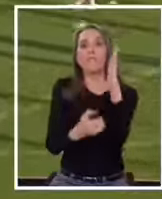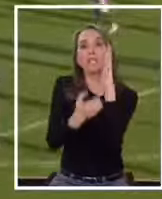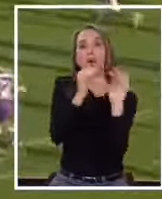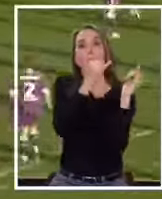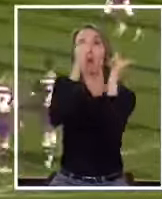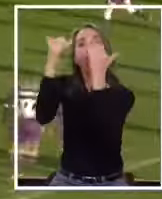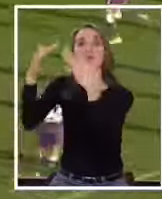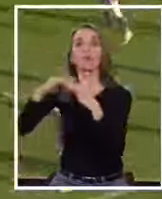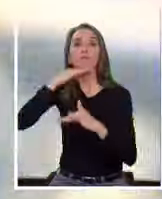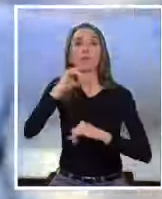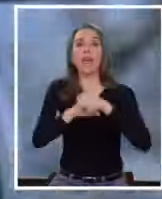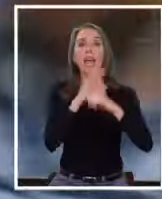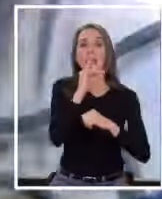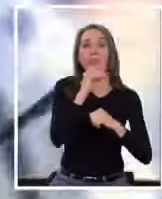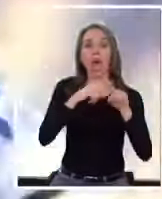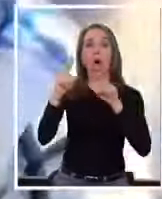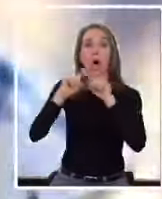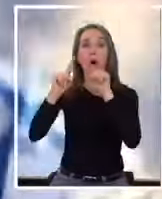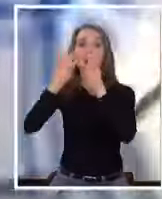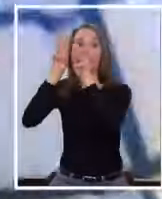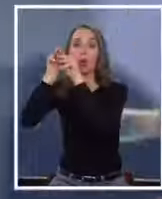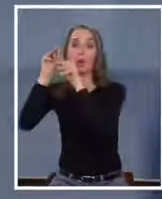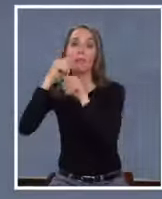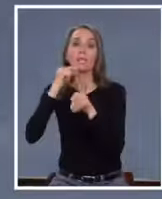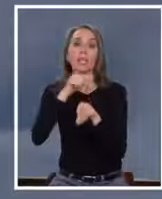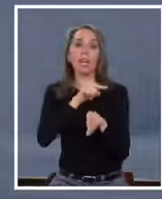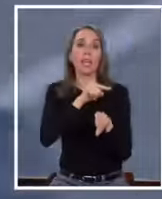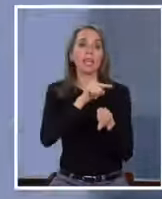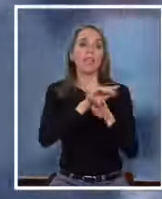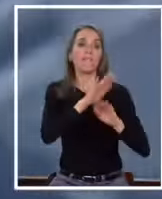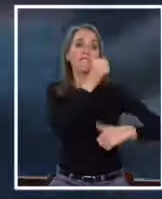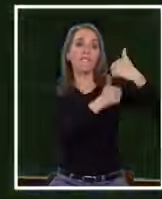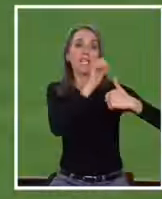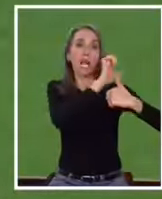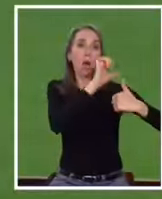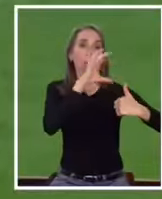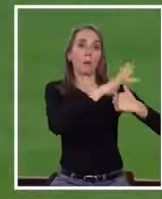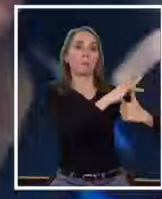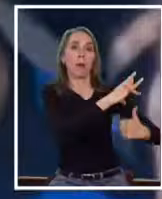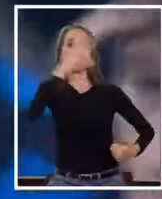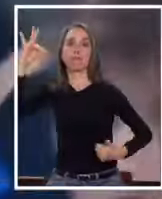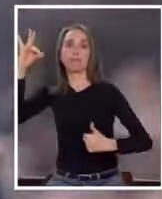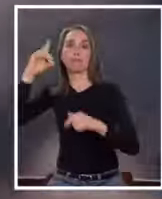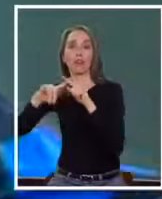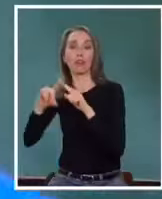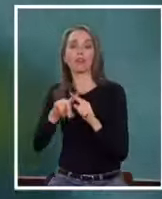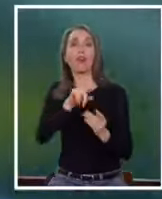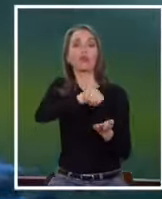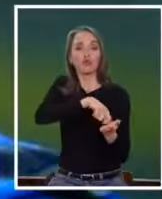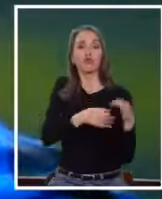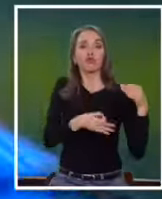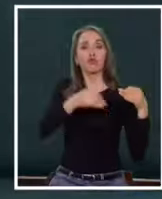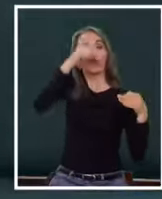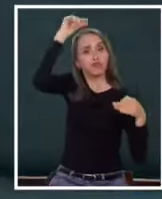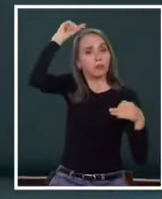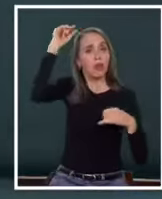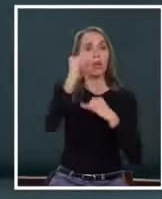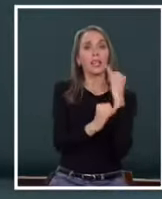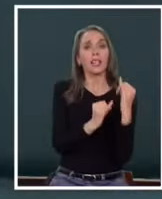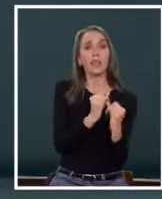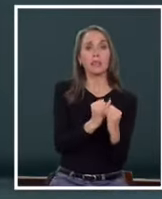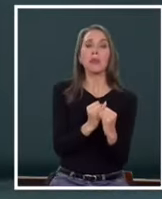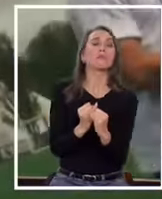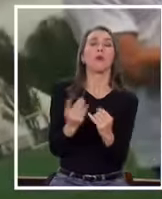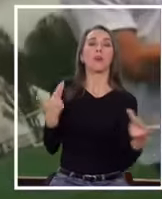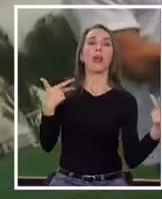carrera. Otros mercados buscarán sacarlo de la elite europea. Vidal, con contrato vigente en Inter, se